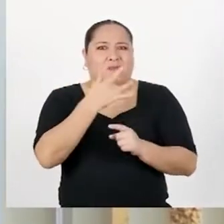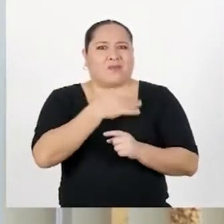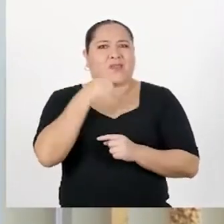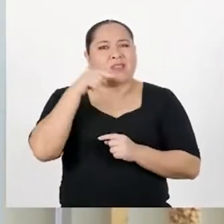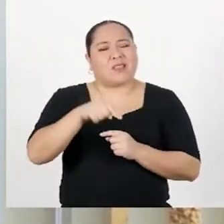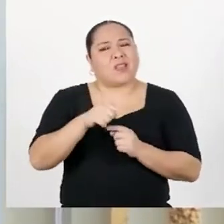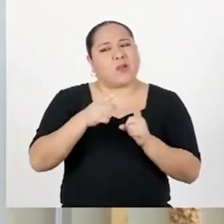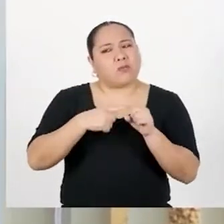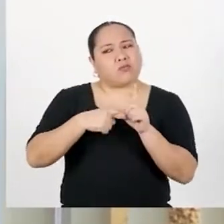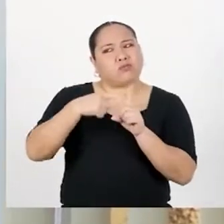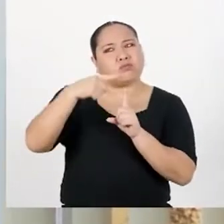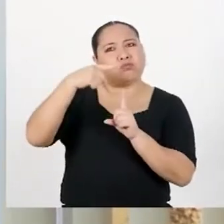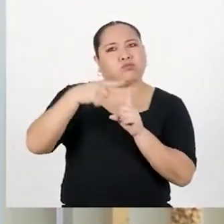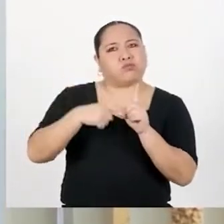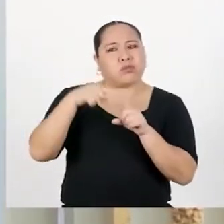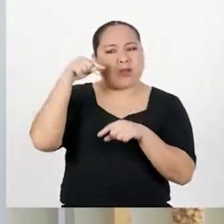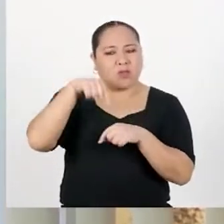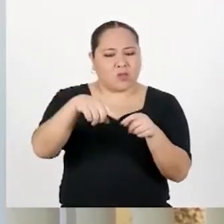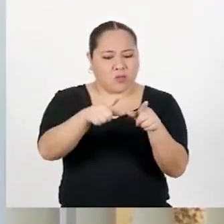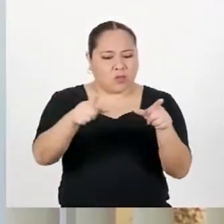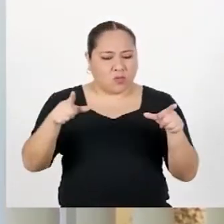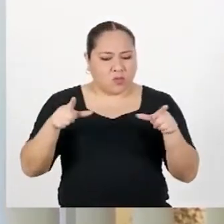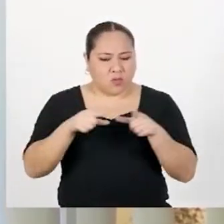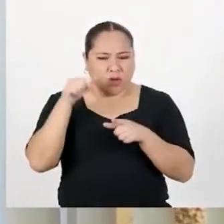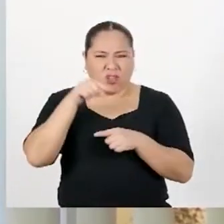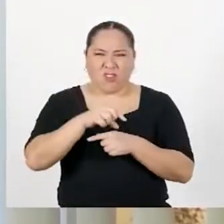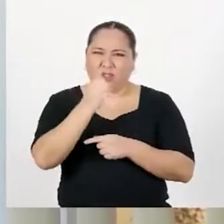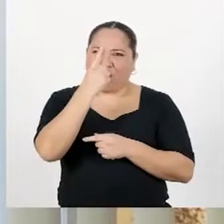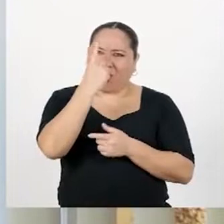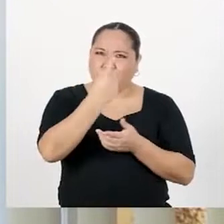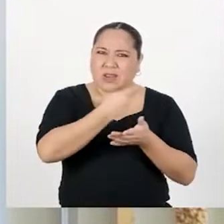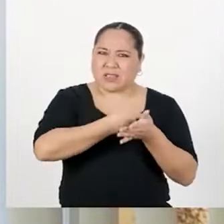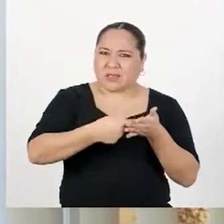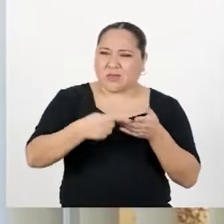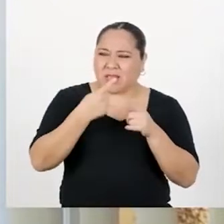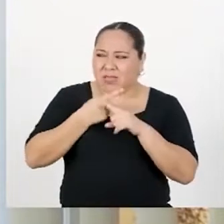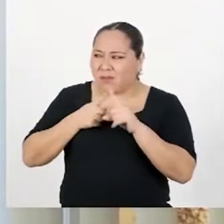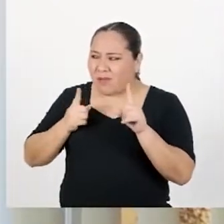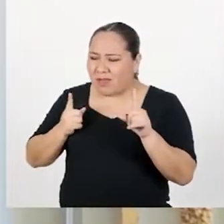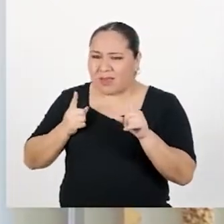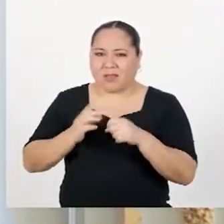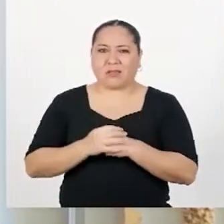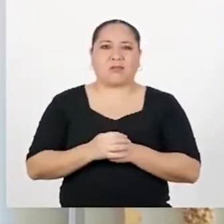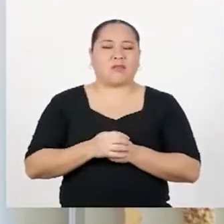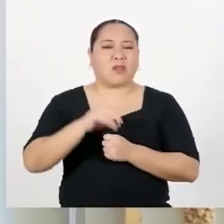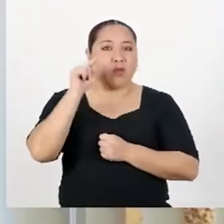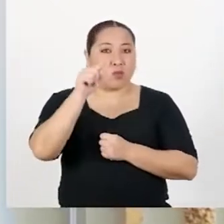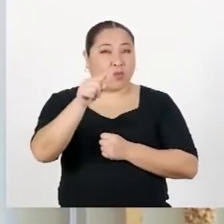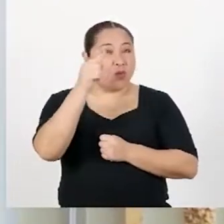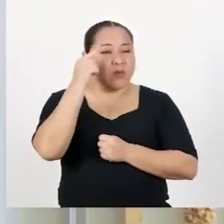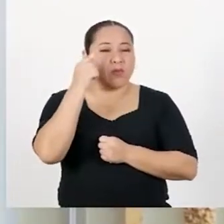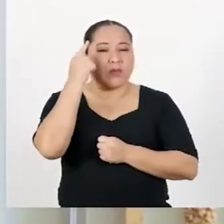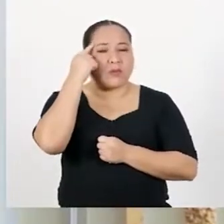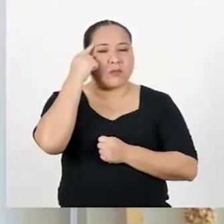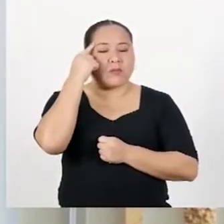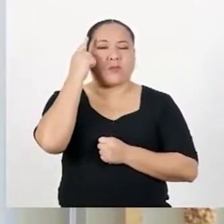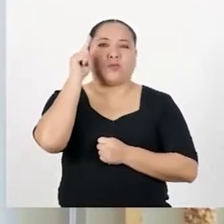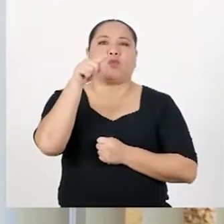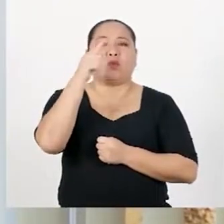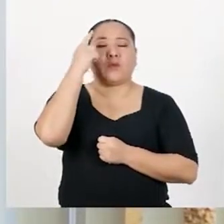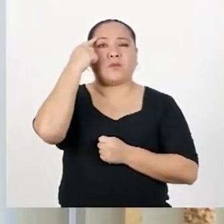con respecto a la temperatura en un mismo espacio con solo una semana de diferencia. ¿Y te has puesto a